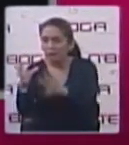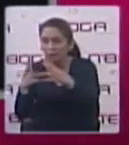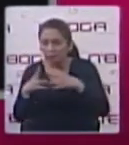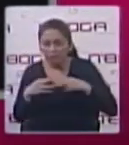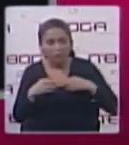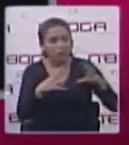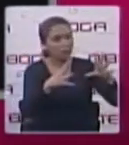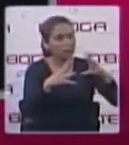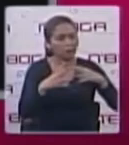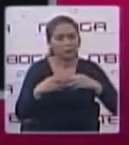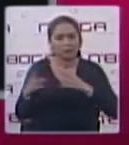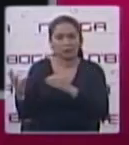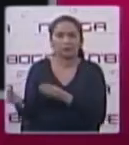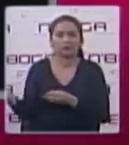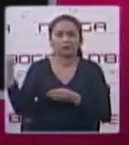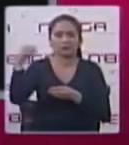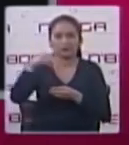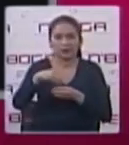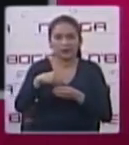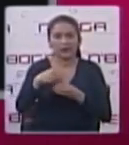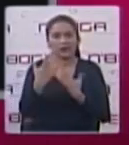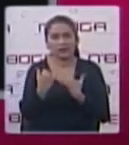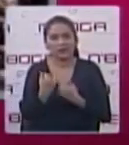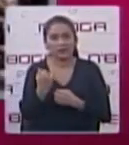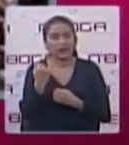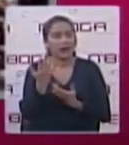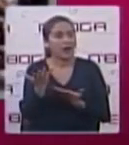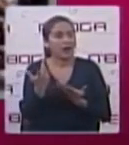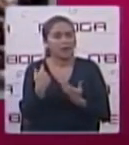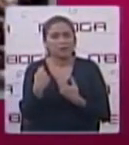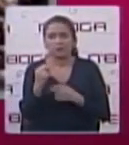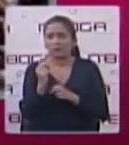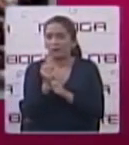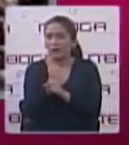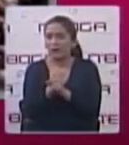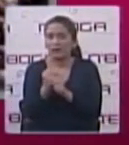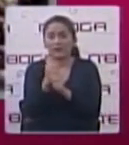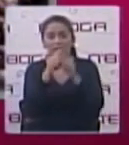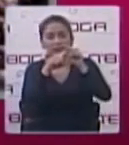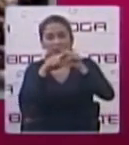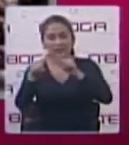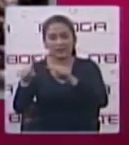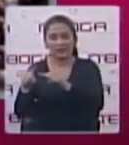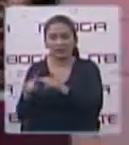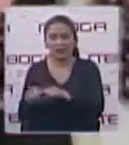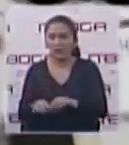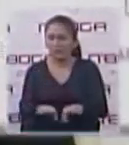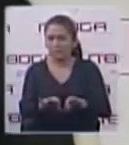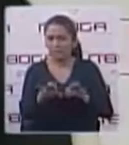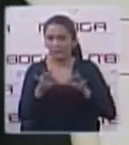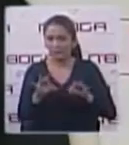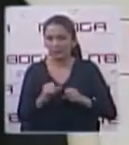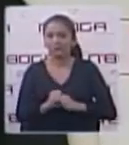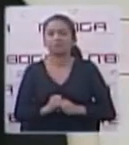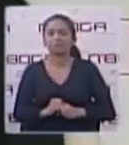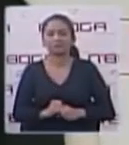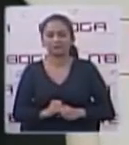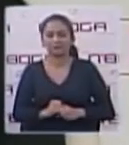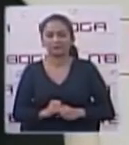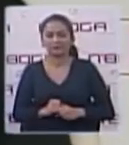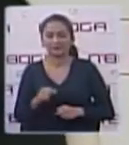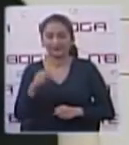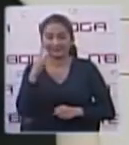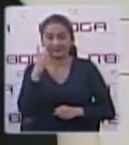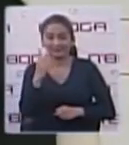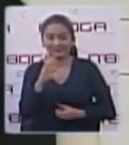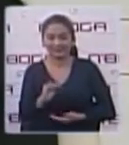wow, o sea, Ecuador tiene sus suelos, sus microclimas, absolutamente todo. Entonces, este es nuestro producto, ¿no? Entonces,